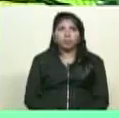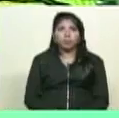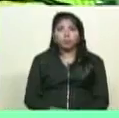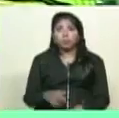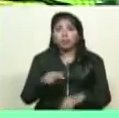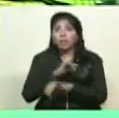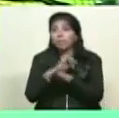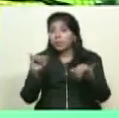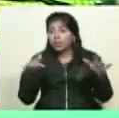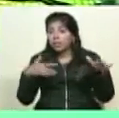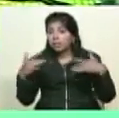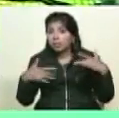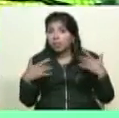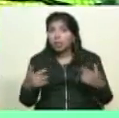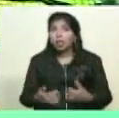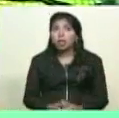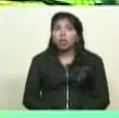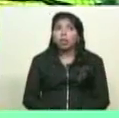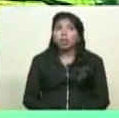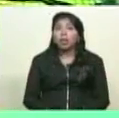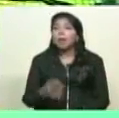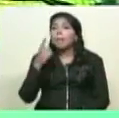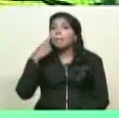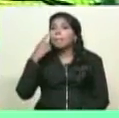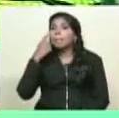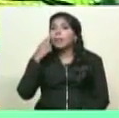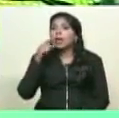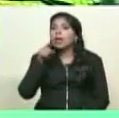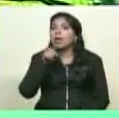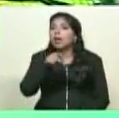acto, aquí tienes los constituyentes, agárralo,